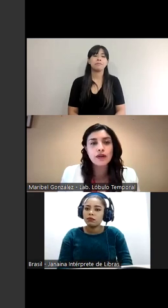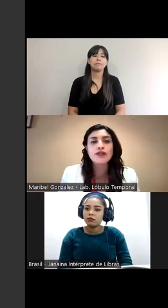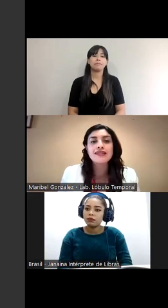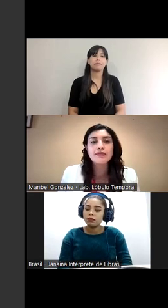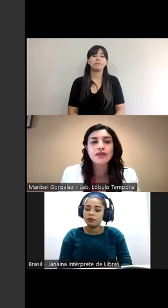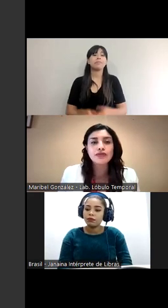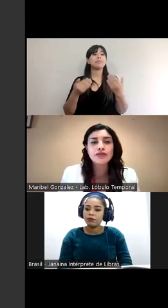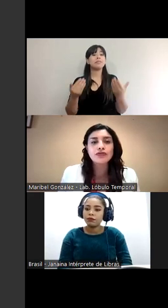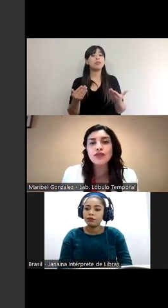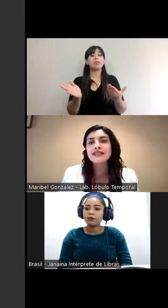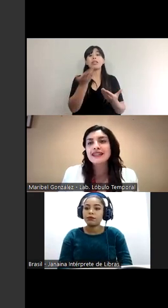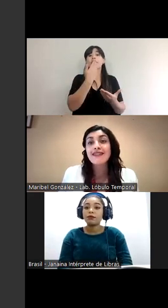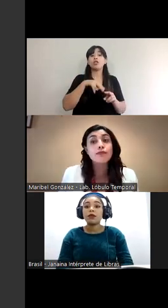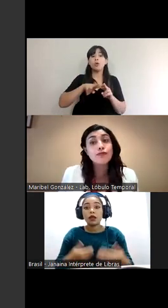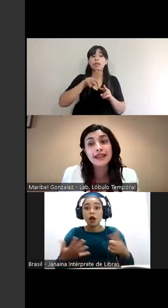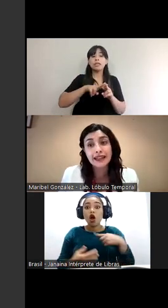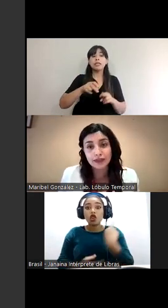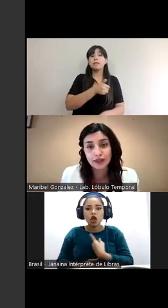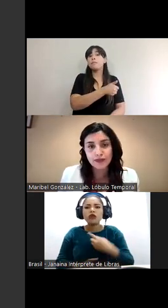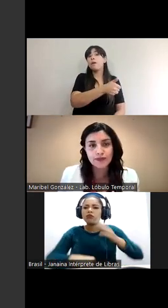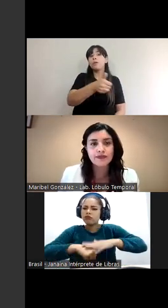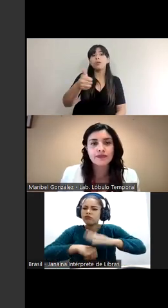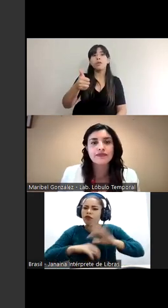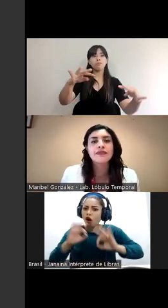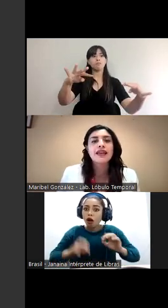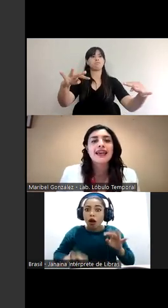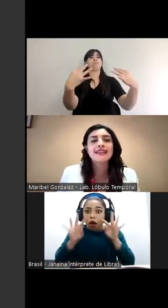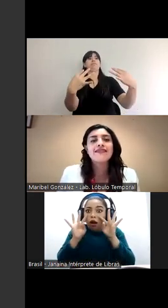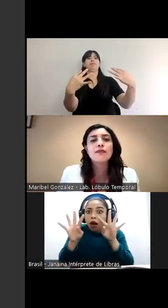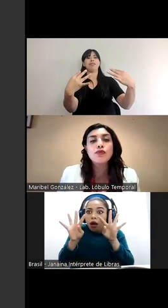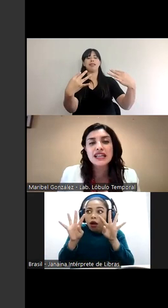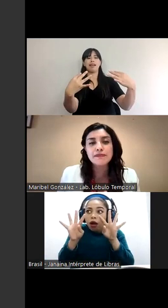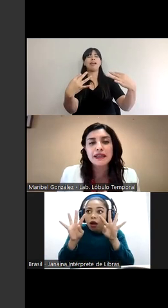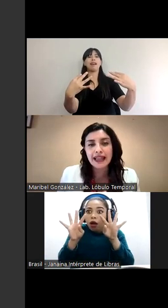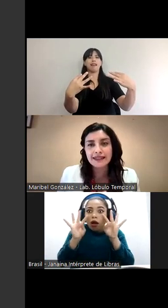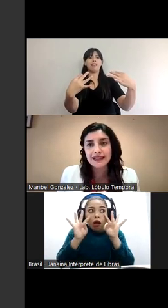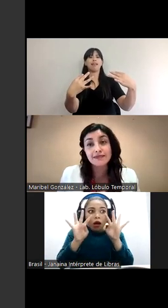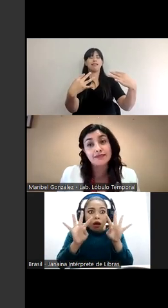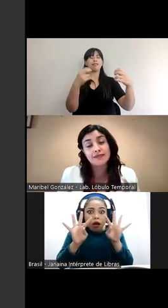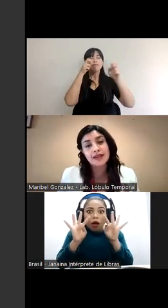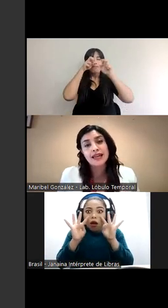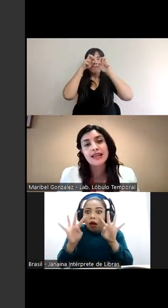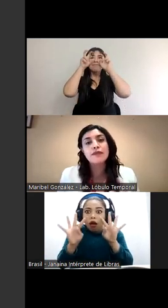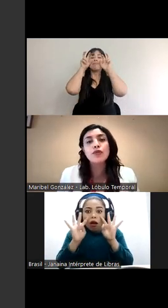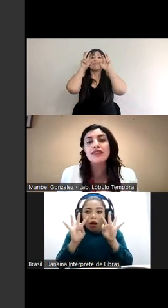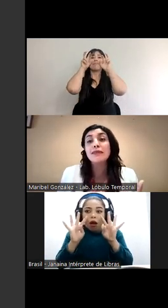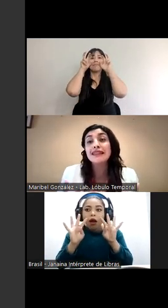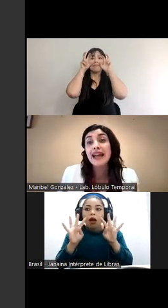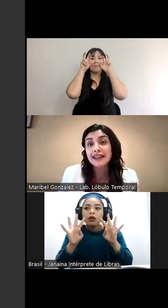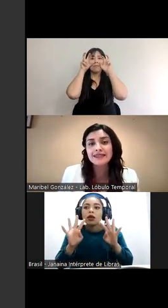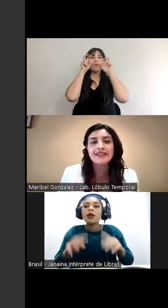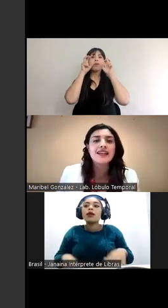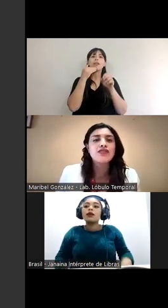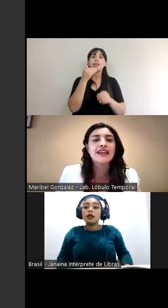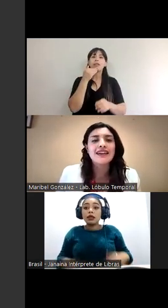Entonces, cuando lo hicimos, todos estaban muy atentos. Estaban muy expectantes y muy de